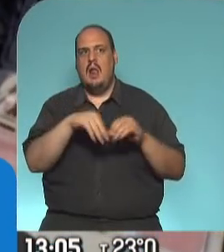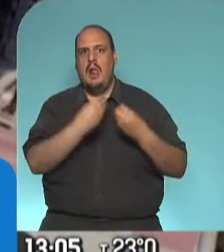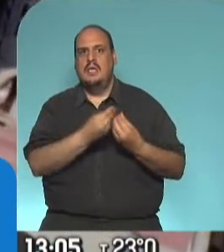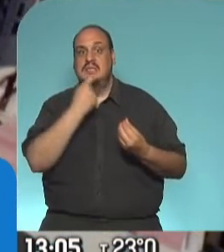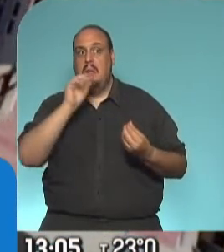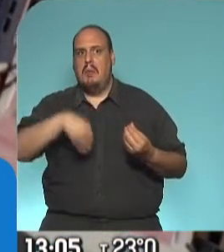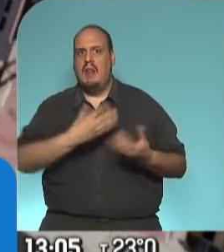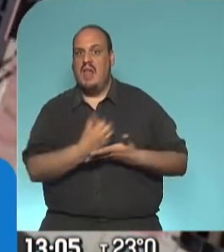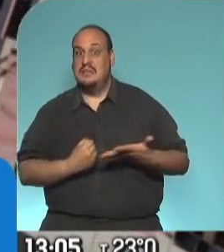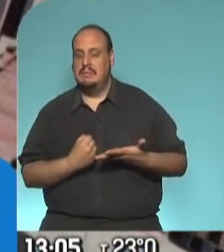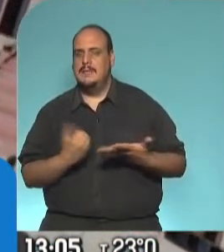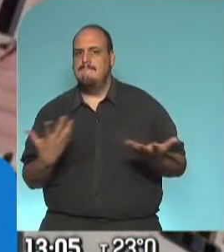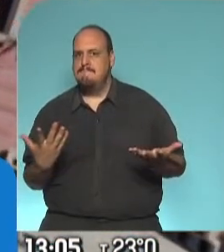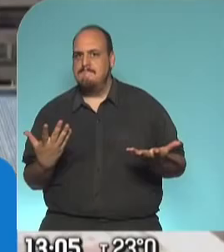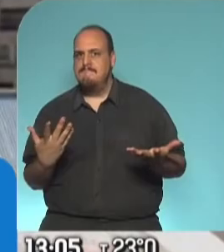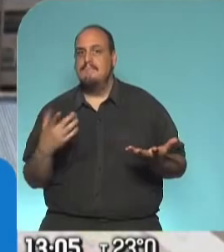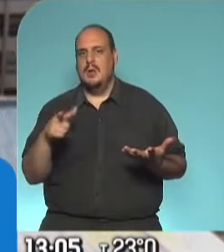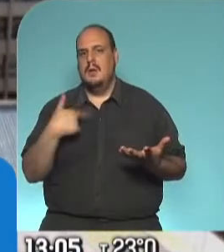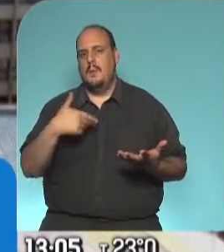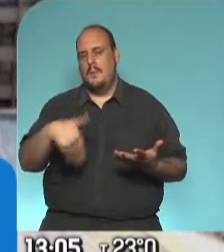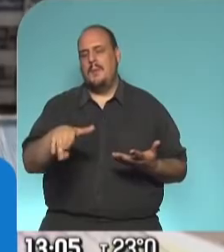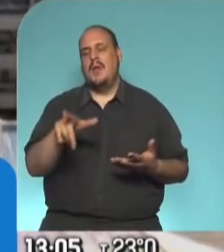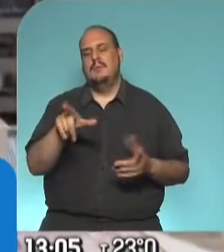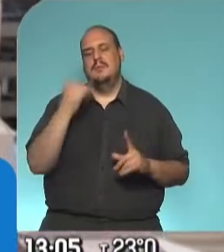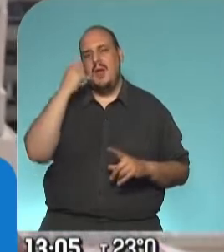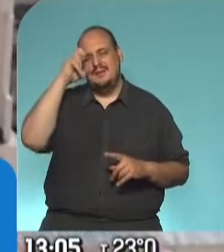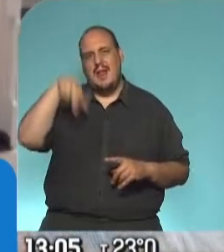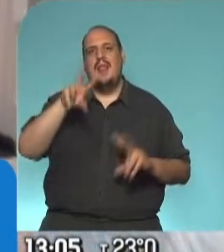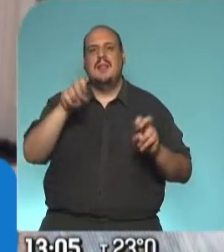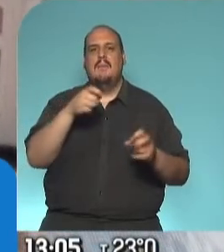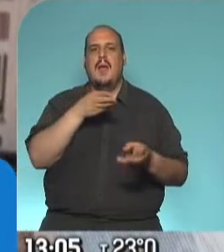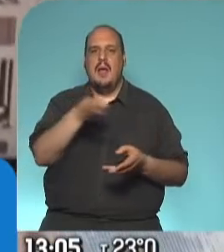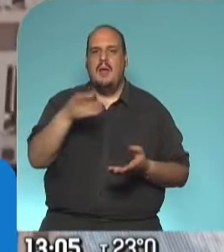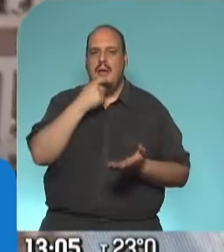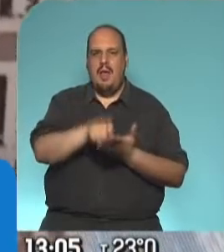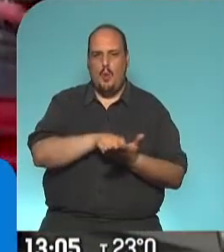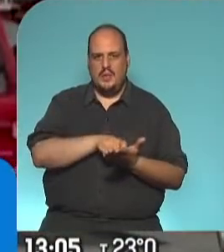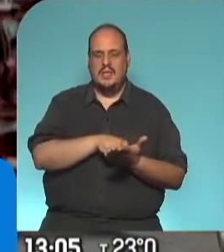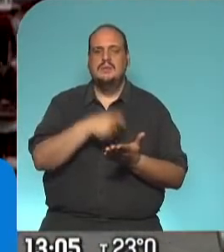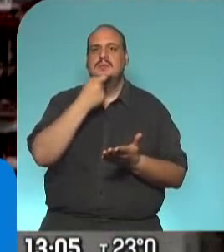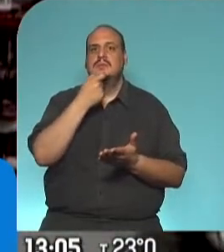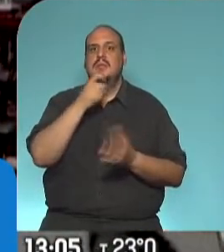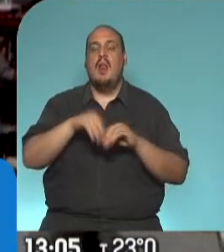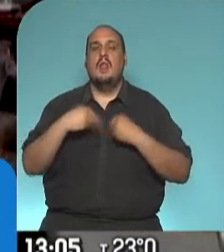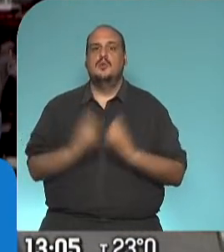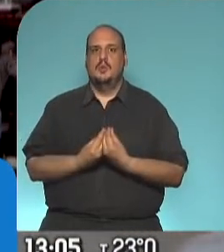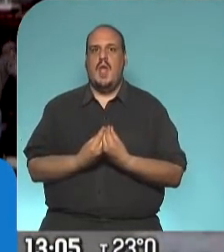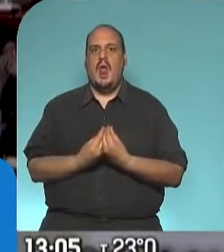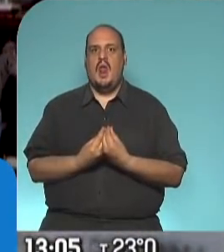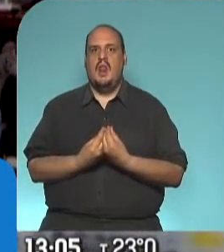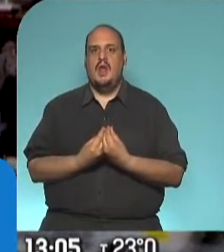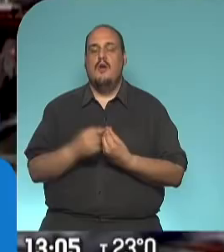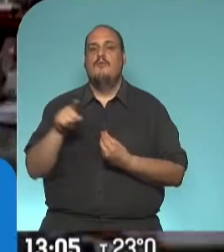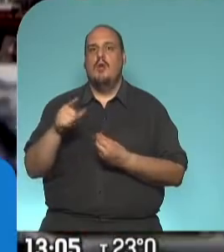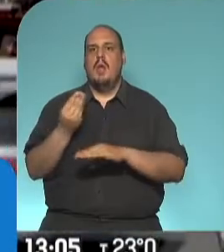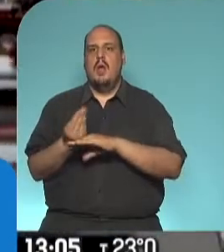porque ante la posibilidad, vamos a ver dentro de un ratito con Ayelén las encuestas, ante la posibilidad de que el resultado para evitar la segunda